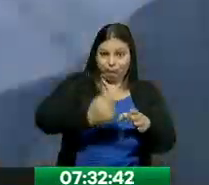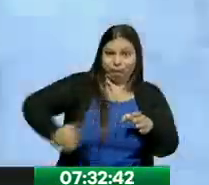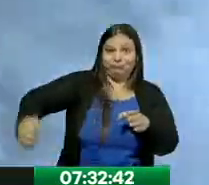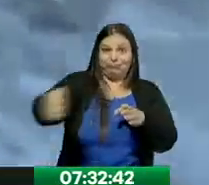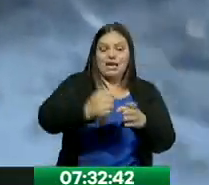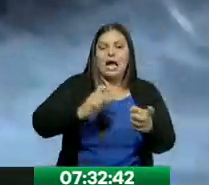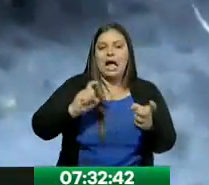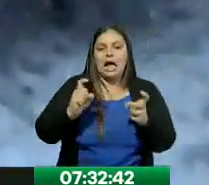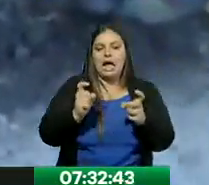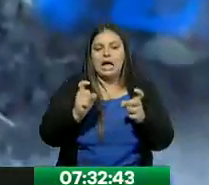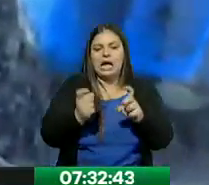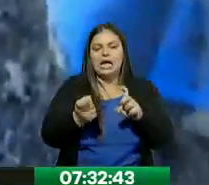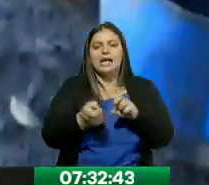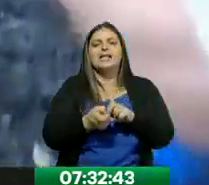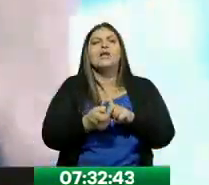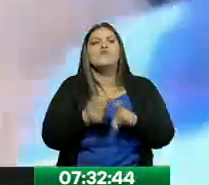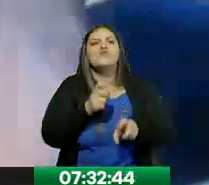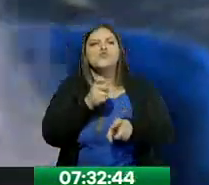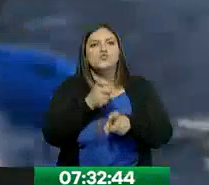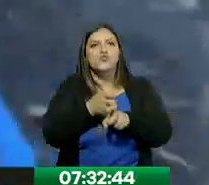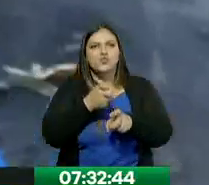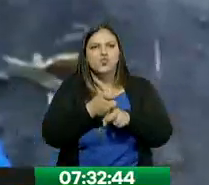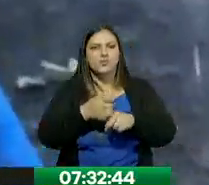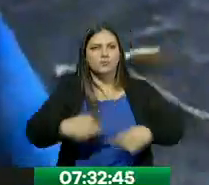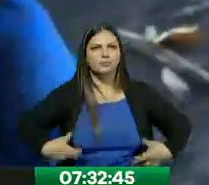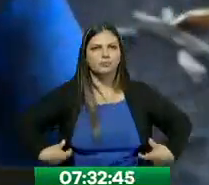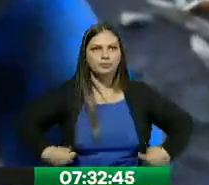granulado. Aquí así, mira, uno va compartiendo así.